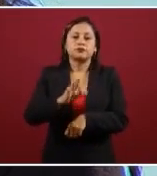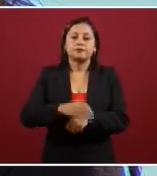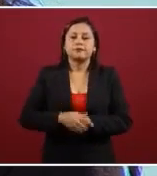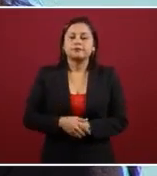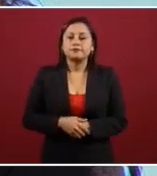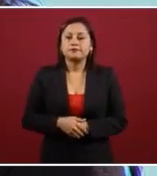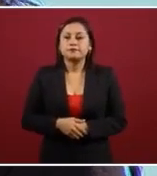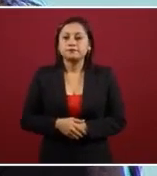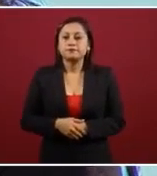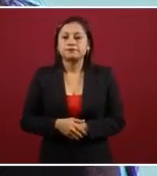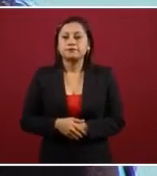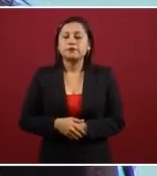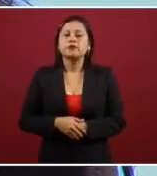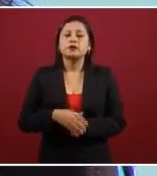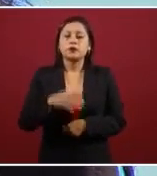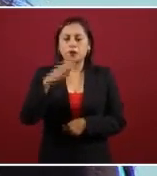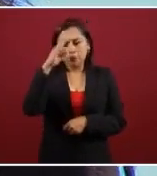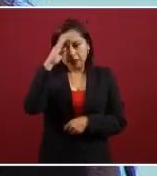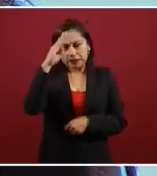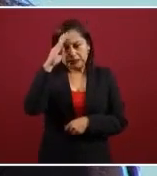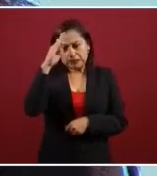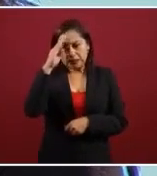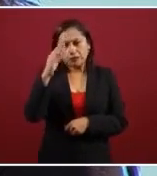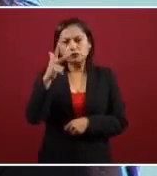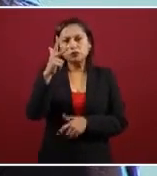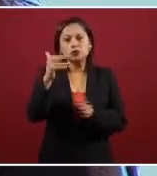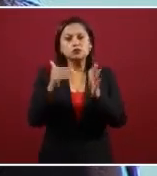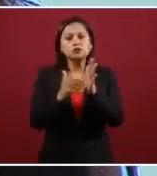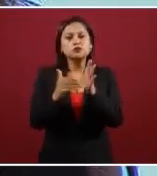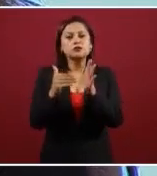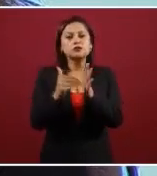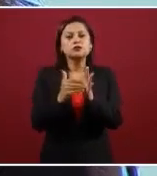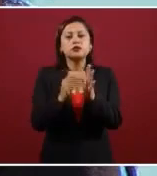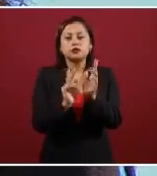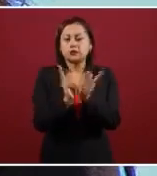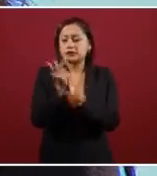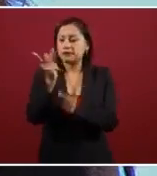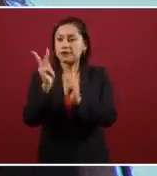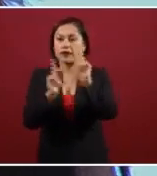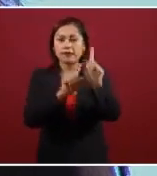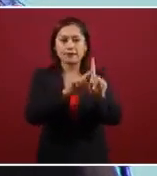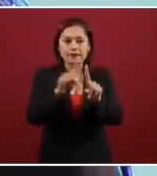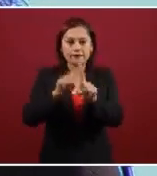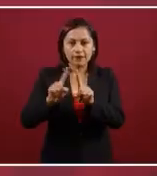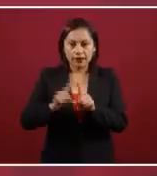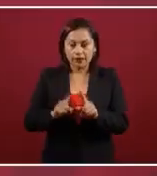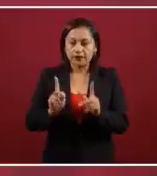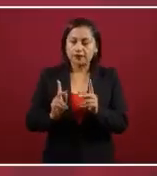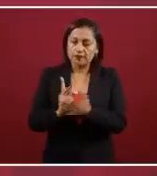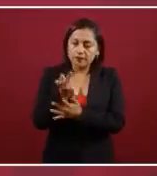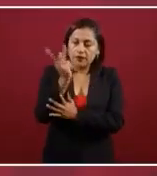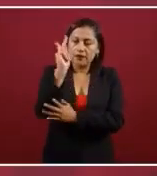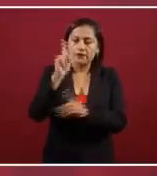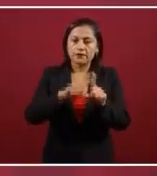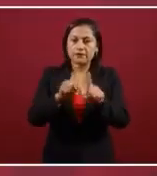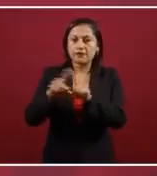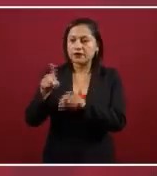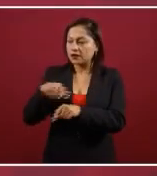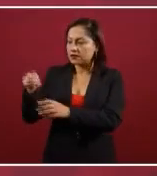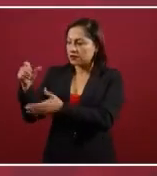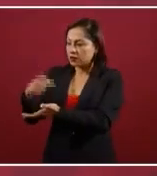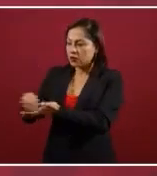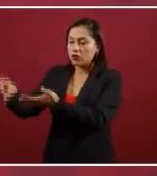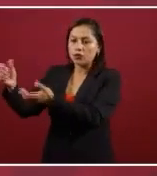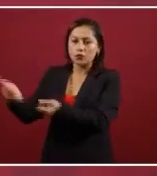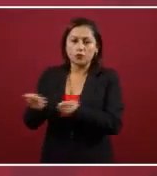8 millones de plantas, se están por comprar y ya estamos trabajando para la próxima semana 10 millones